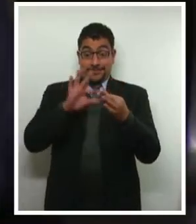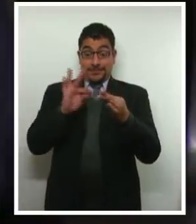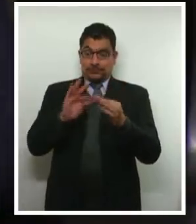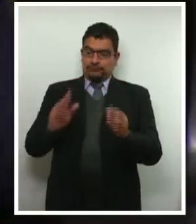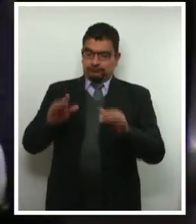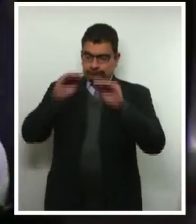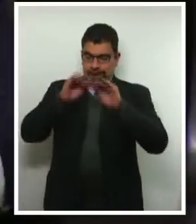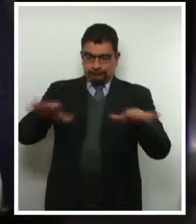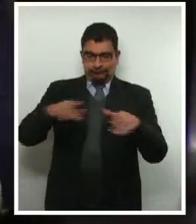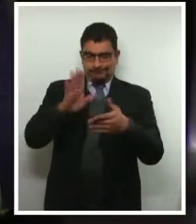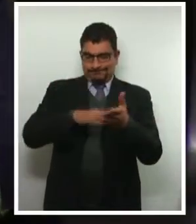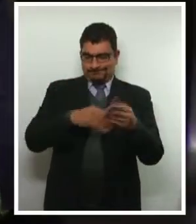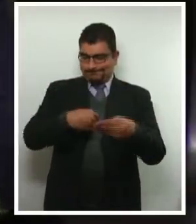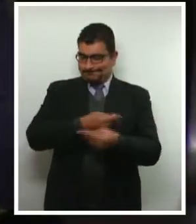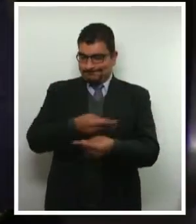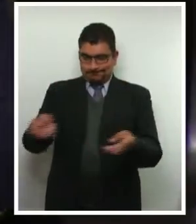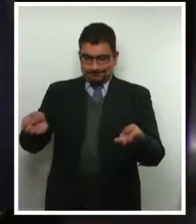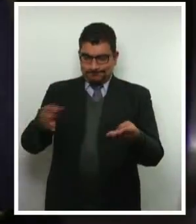se distribuyó